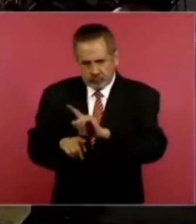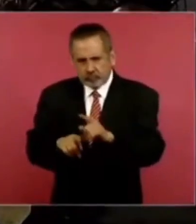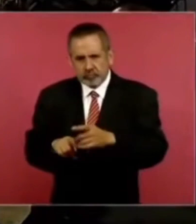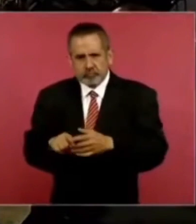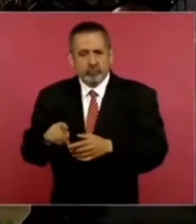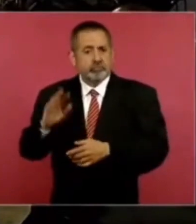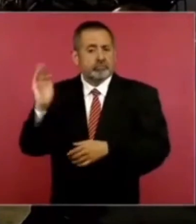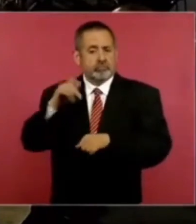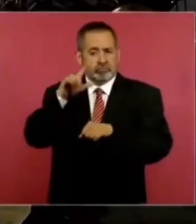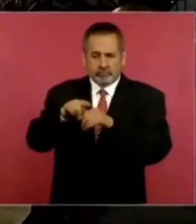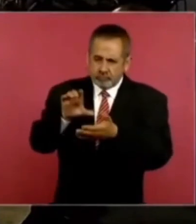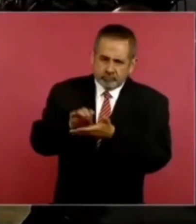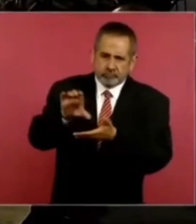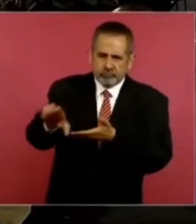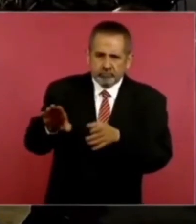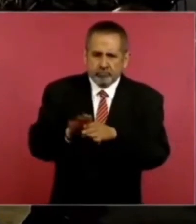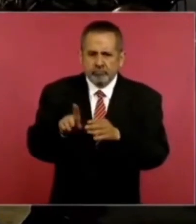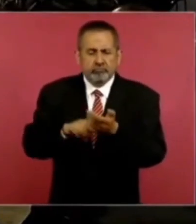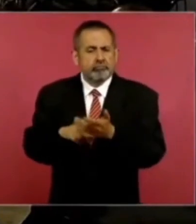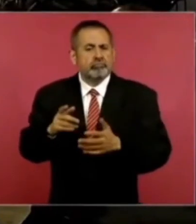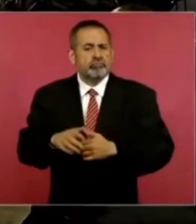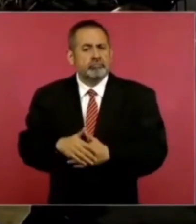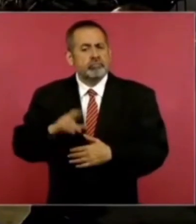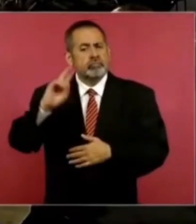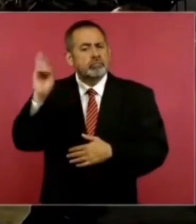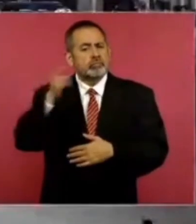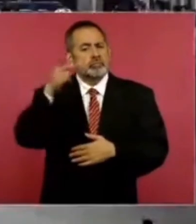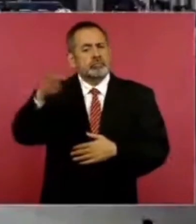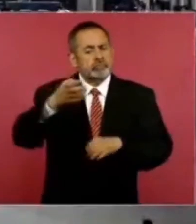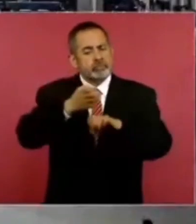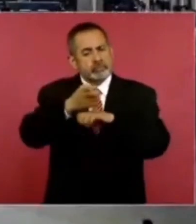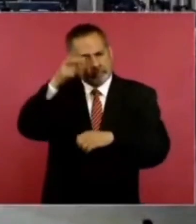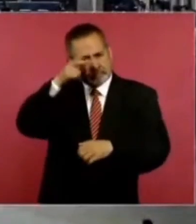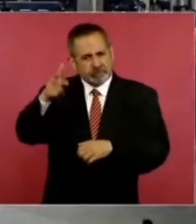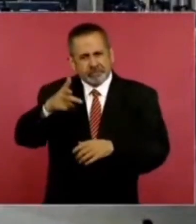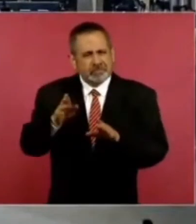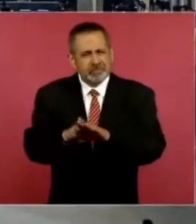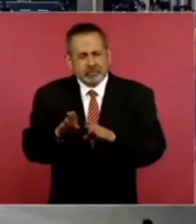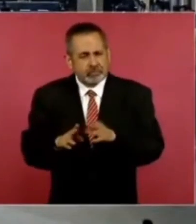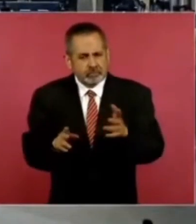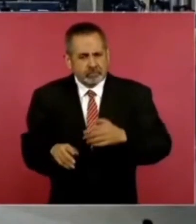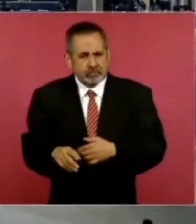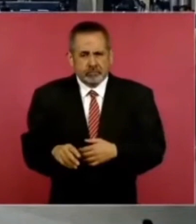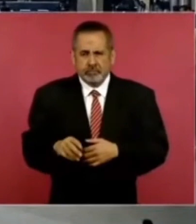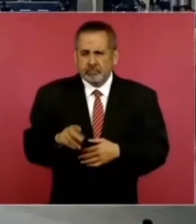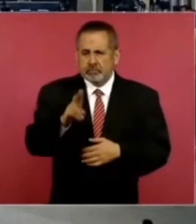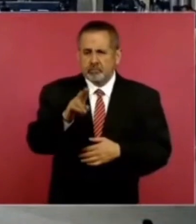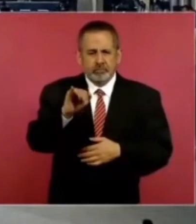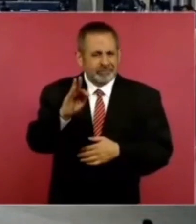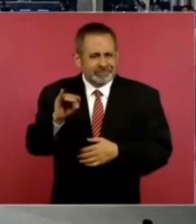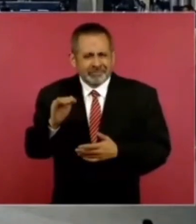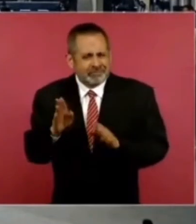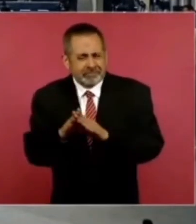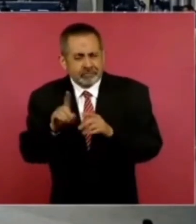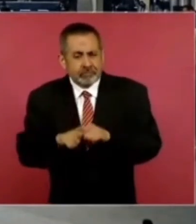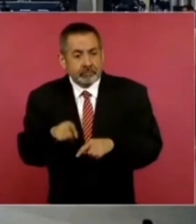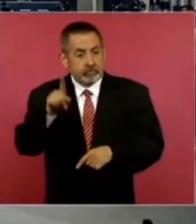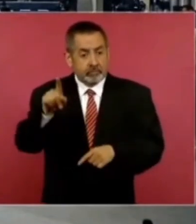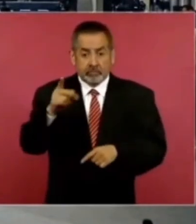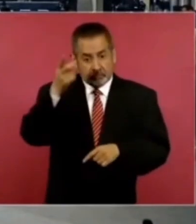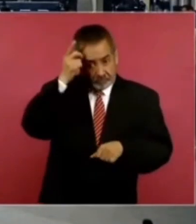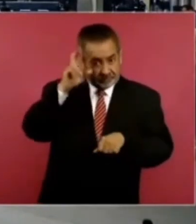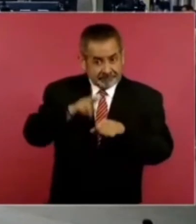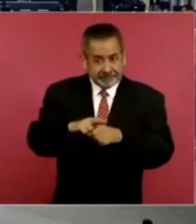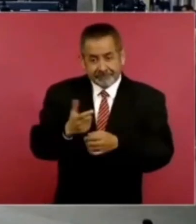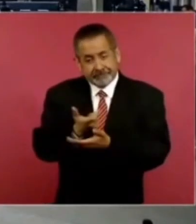recursos federales. ¿Cuál sería el mecanismo para la Universidad Estatal de Hidalgo en este caso? Está la UIP, porque el sueldo de un